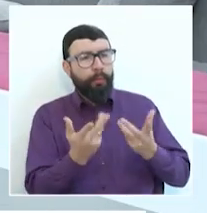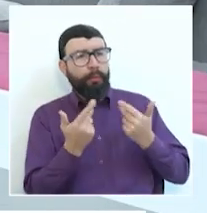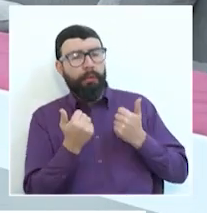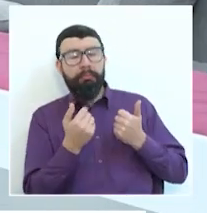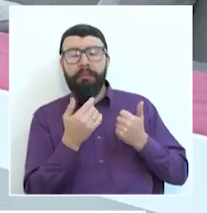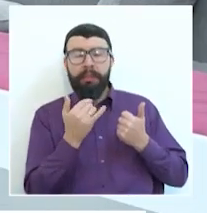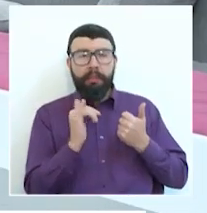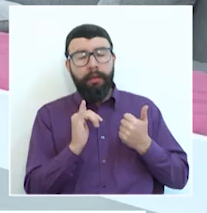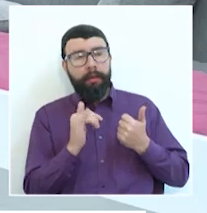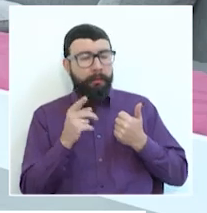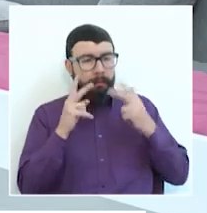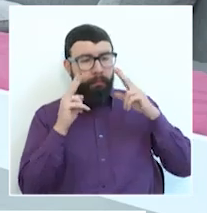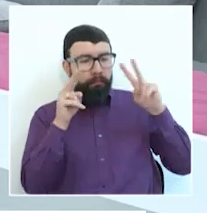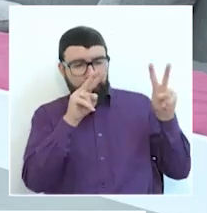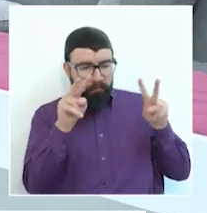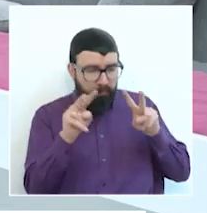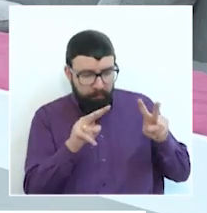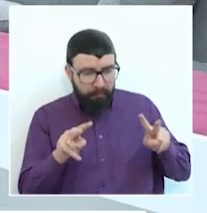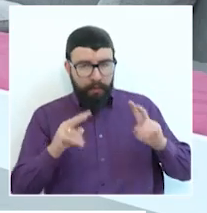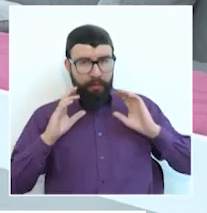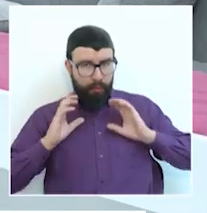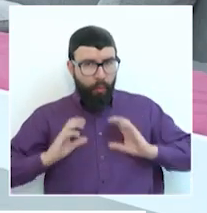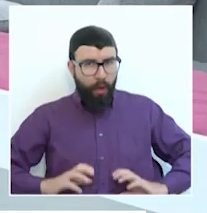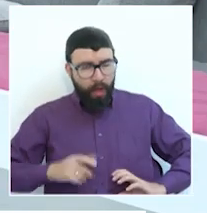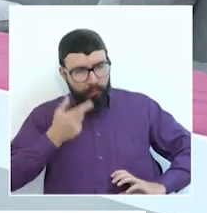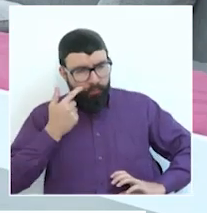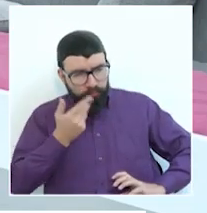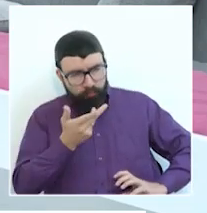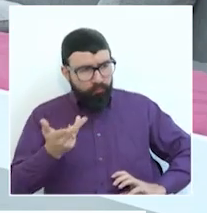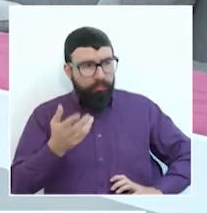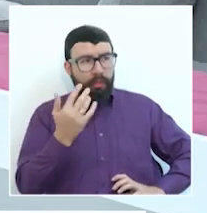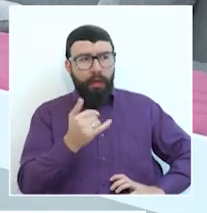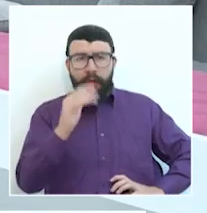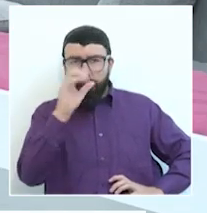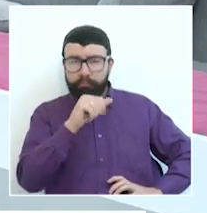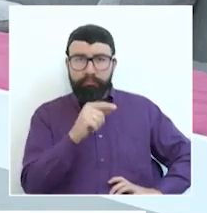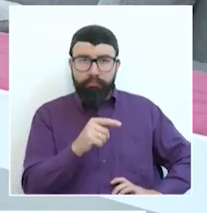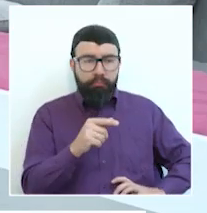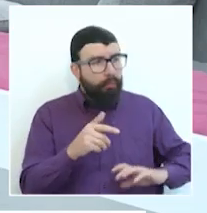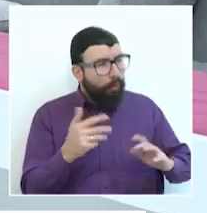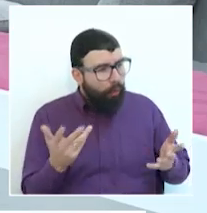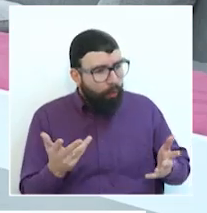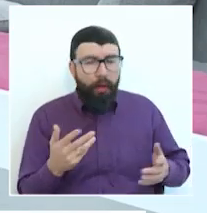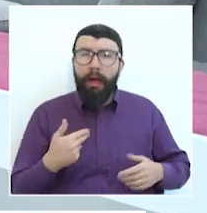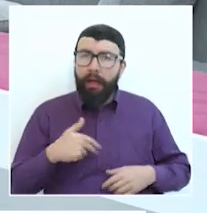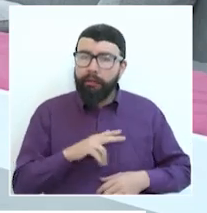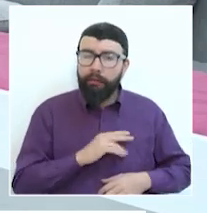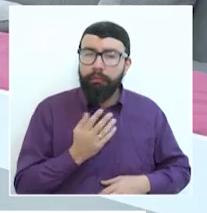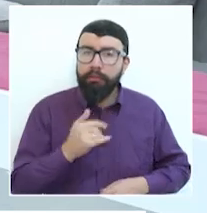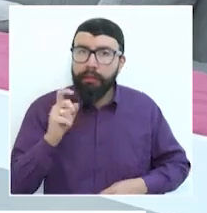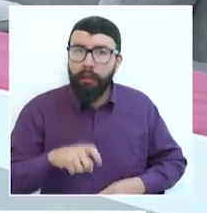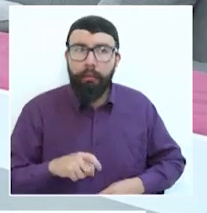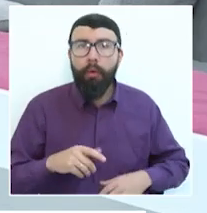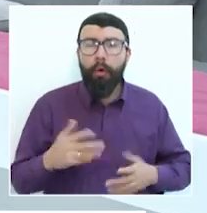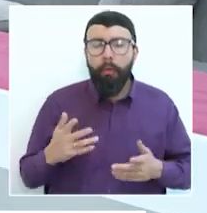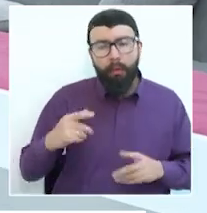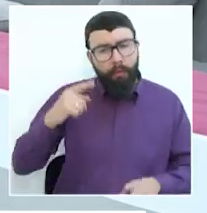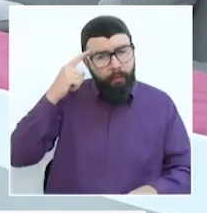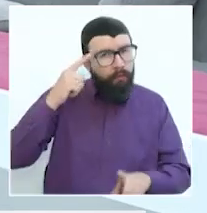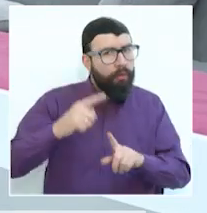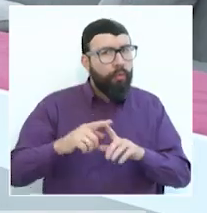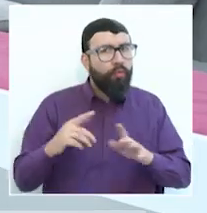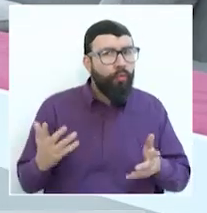valoraciones muy sencillas que digamos que nos comienzan a dar la pauta de cómo debemos hacer y hacia dónde debe ir